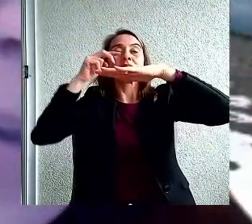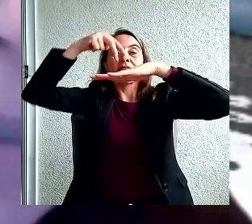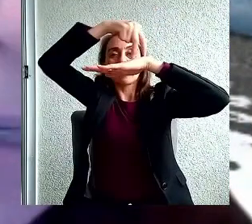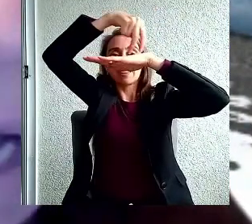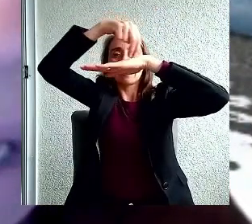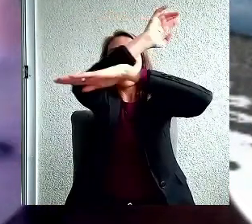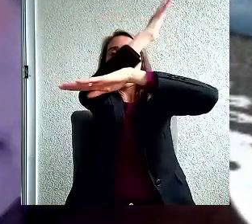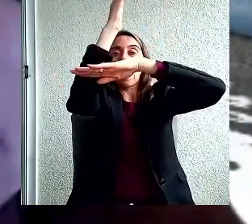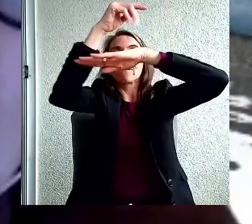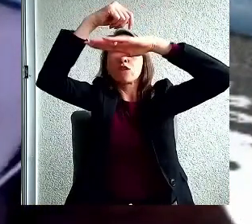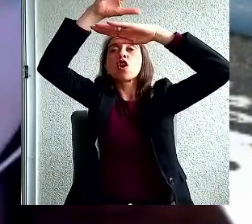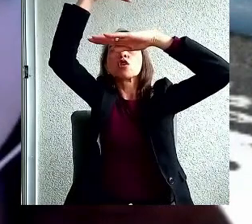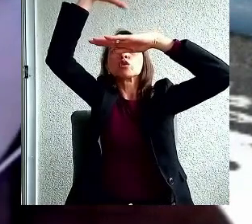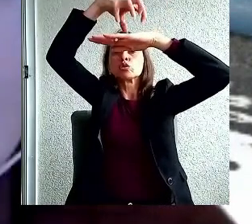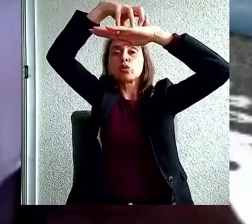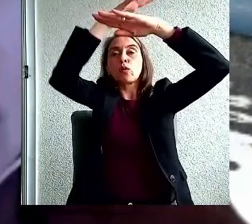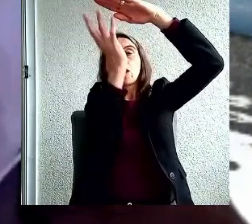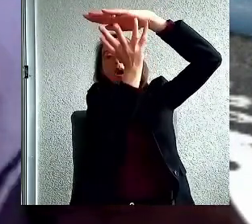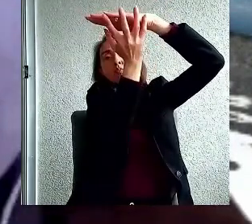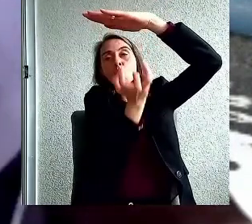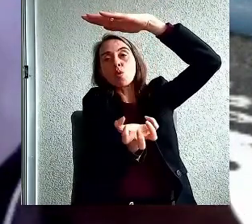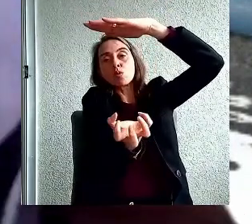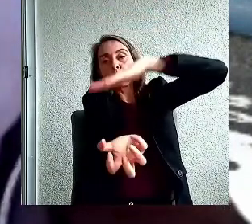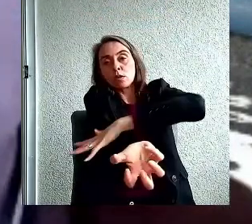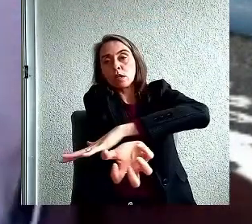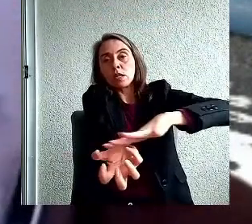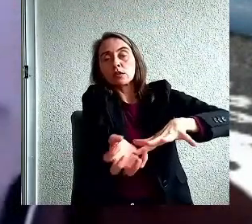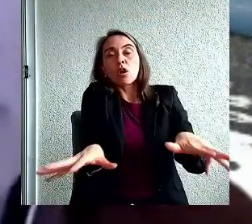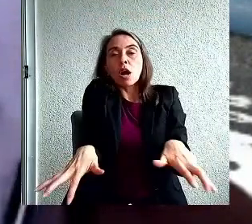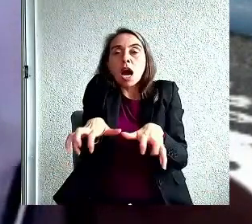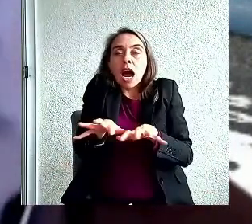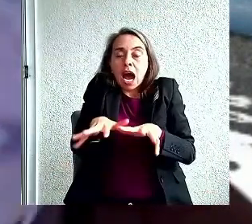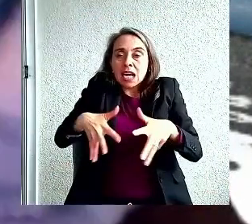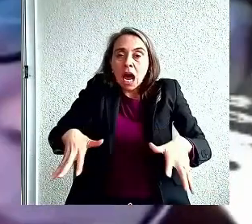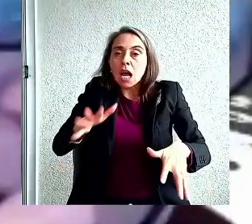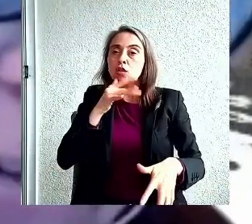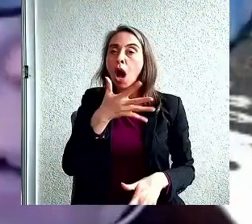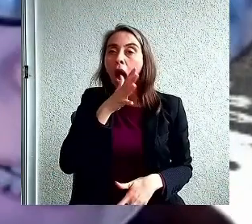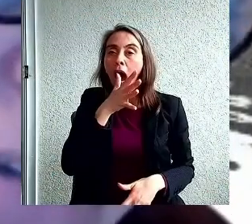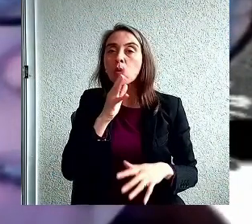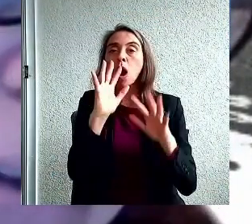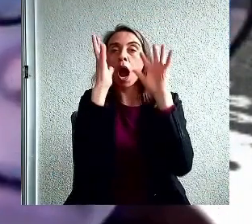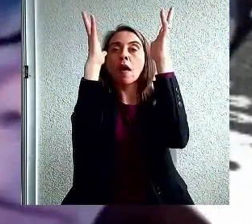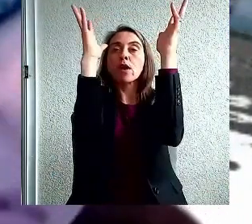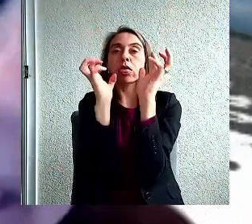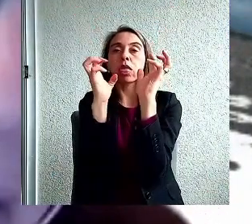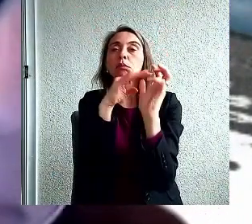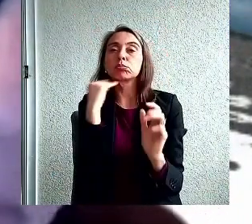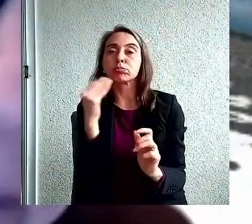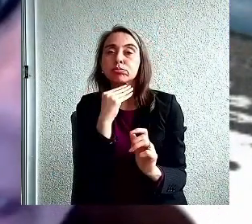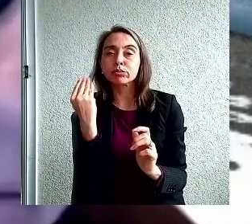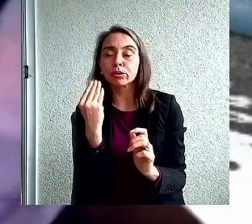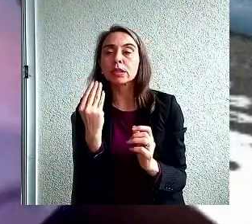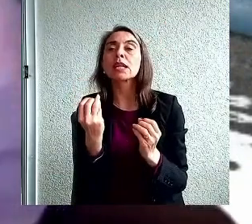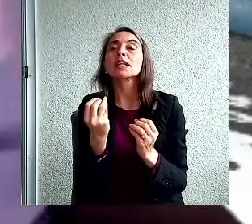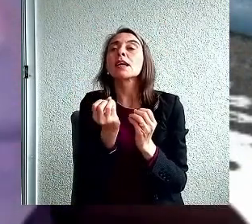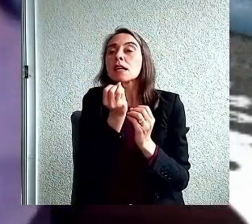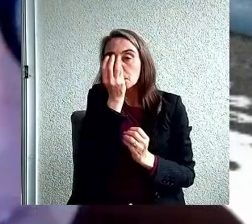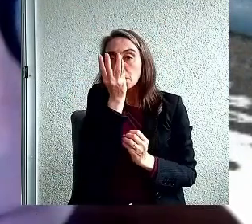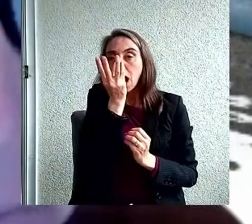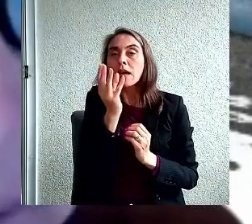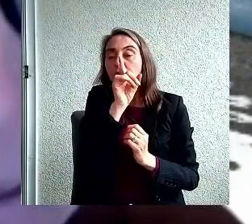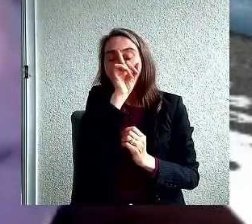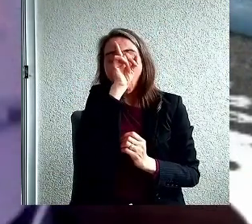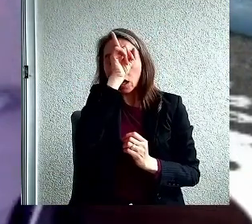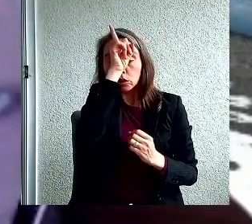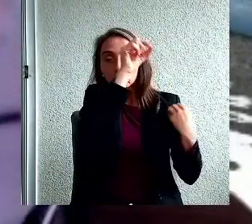¿no?, entre qué especies son las que están acostumbradas, adaptadas evolutivamente a las condiciones frías, y estas otras especies que